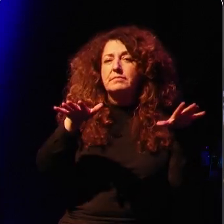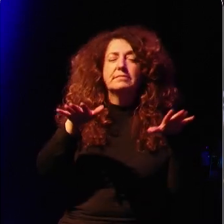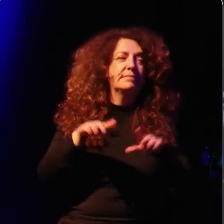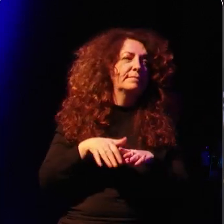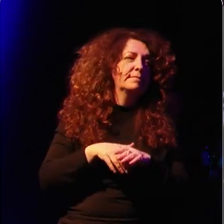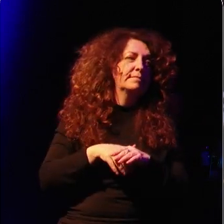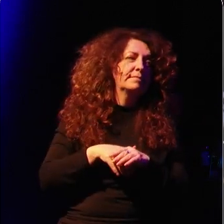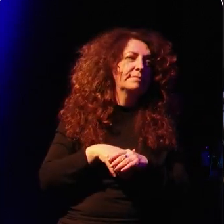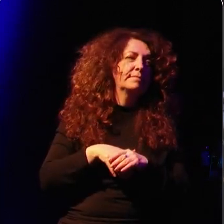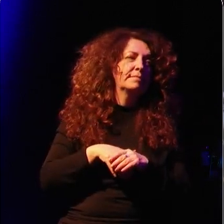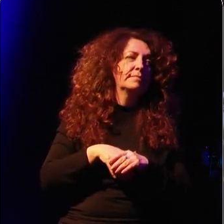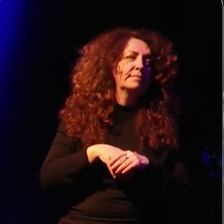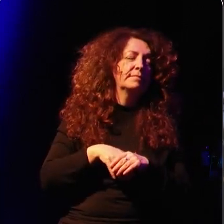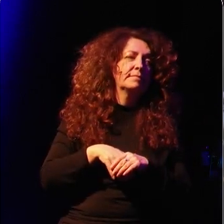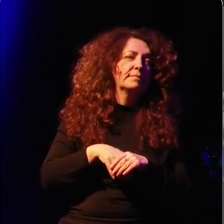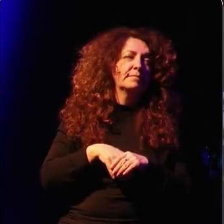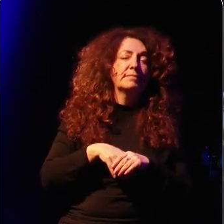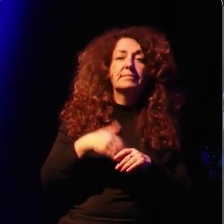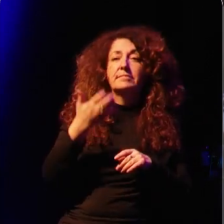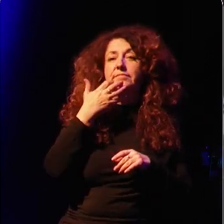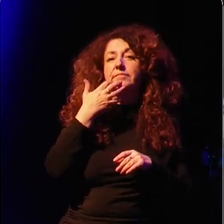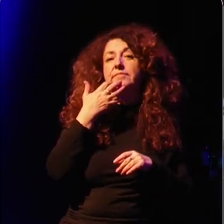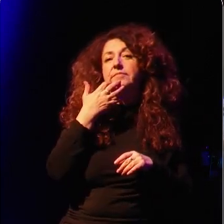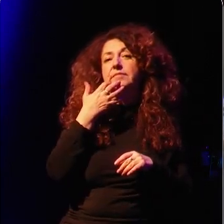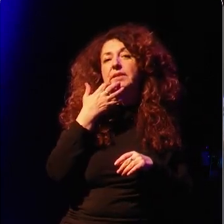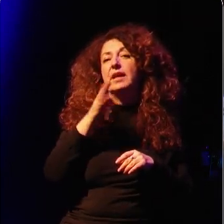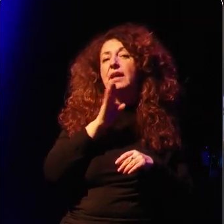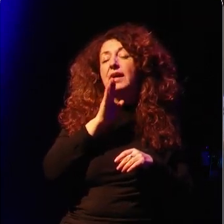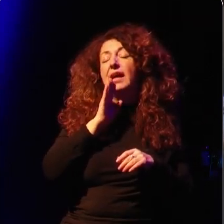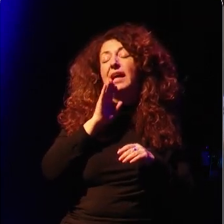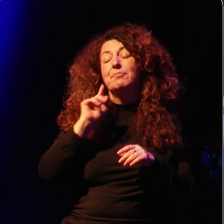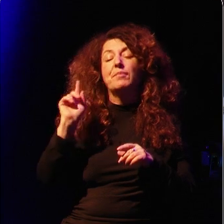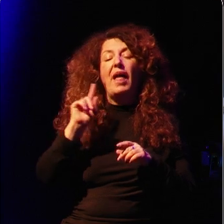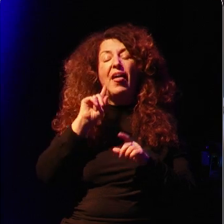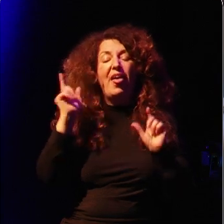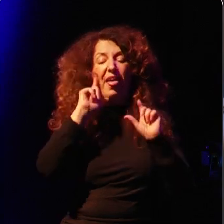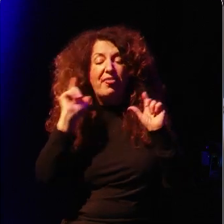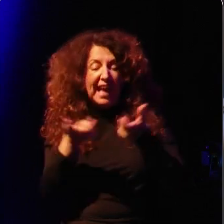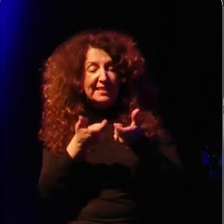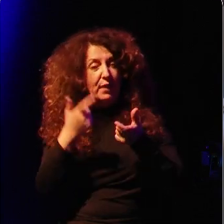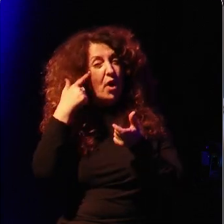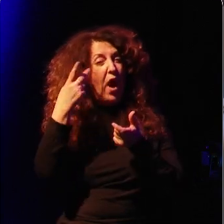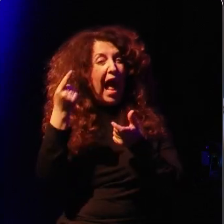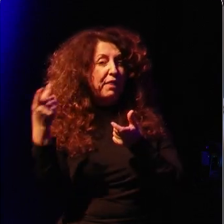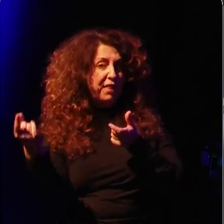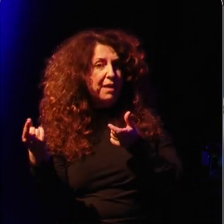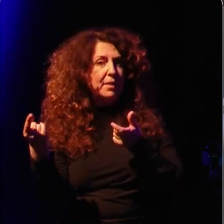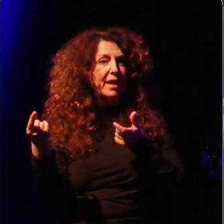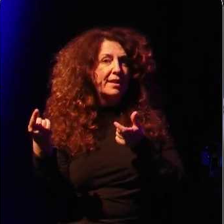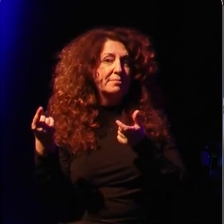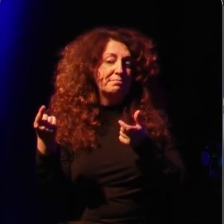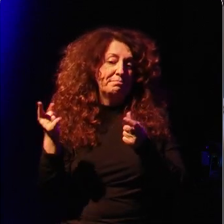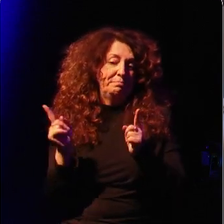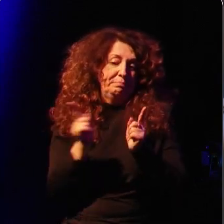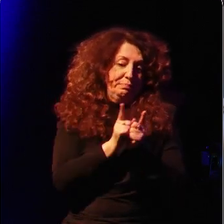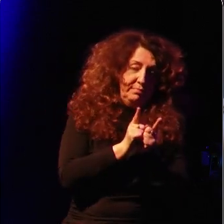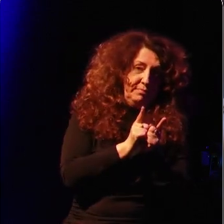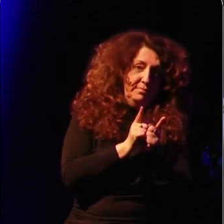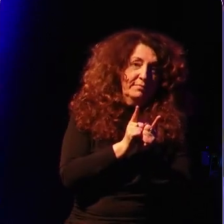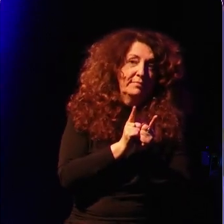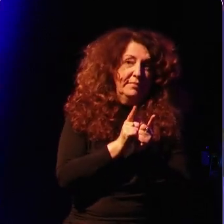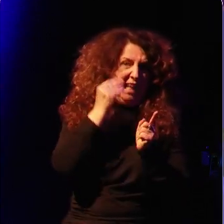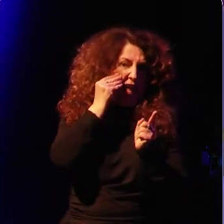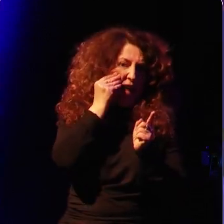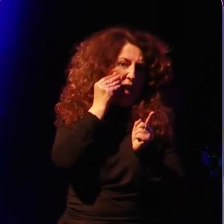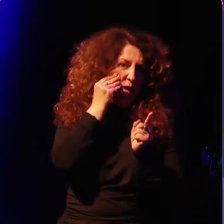de haber dividido por 3 la detección del Alzheimer en cualquier edad de individuo? No lo sabes. Yo creo